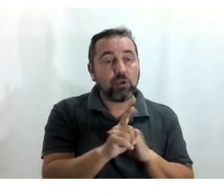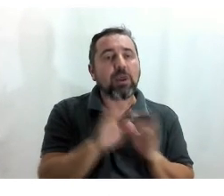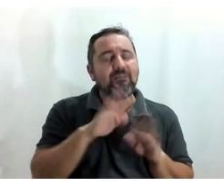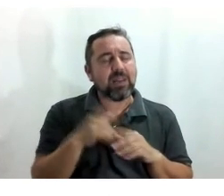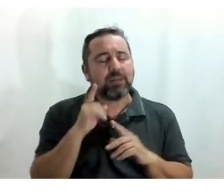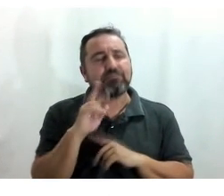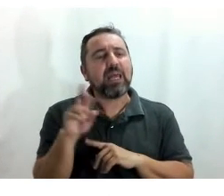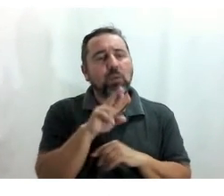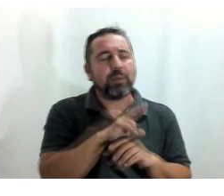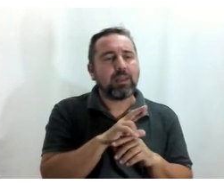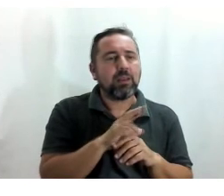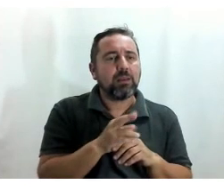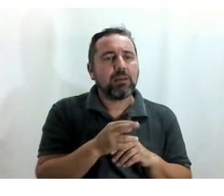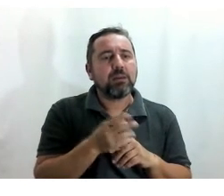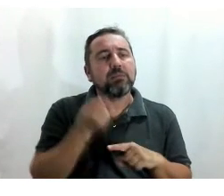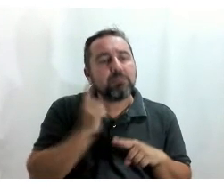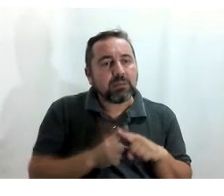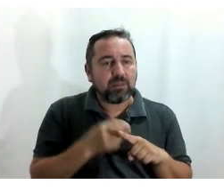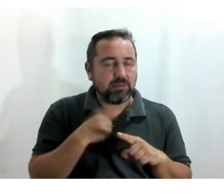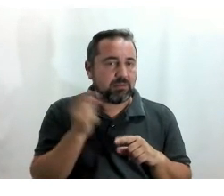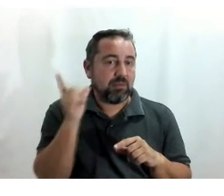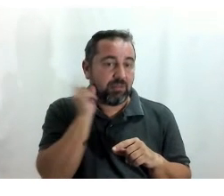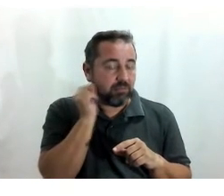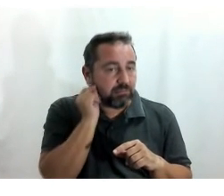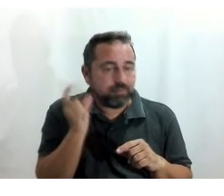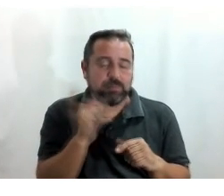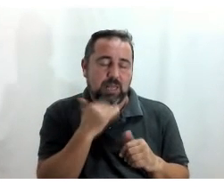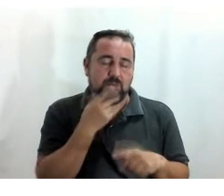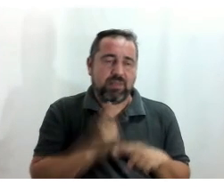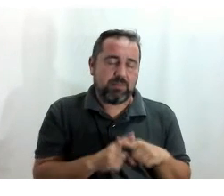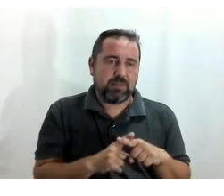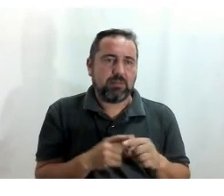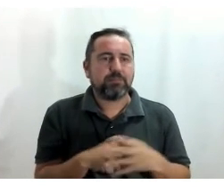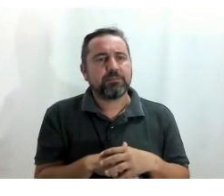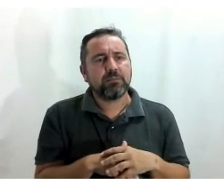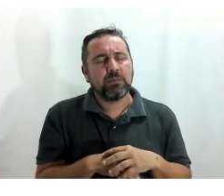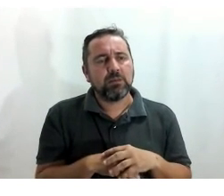recupere parcialmente la pérdida auditiva.